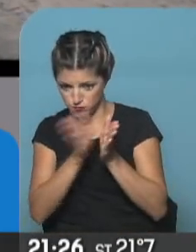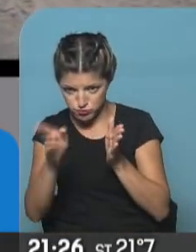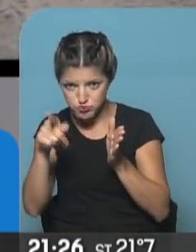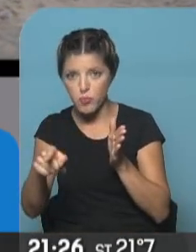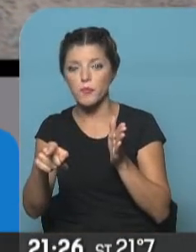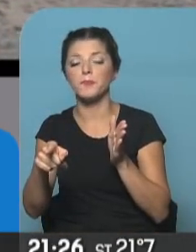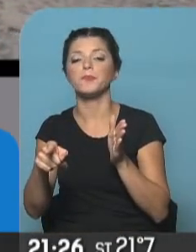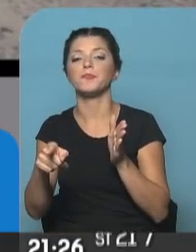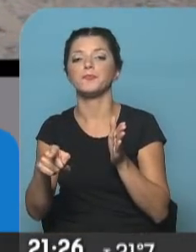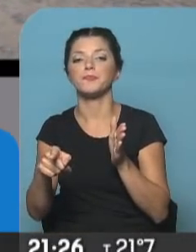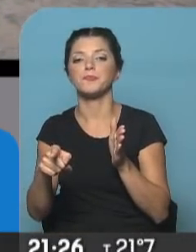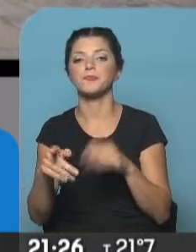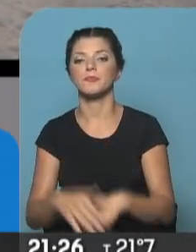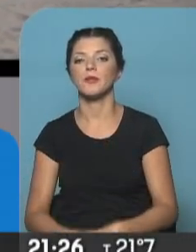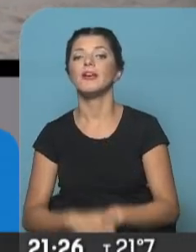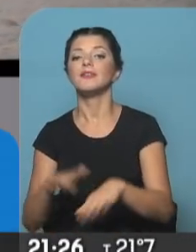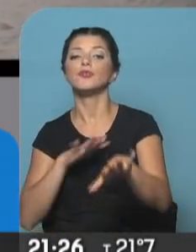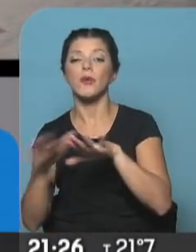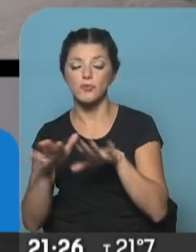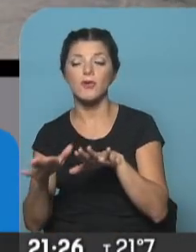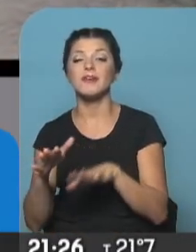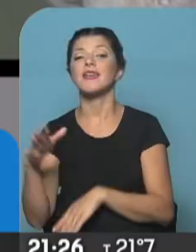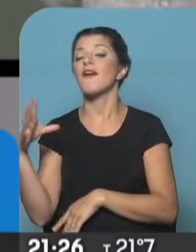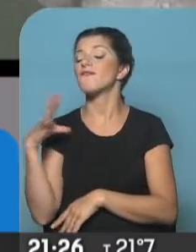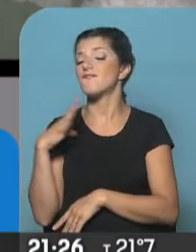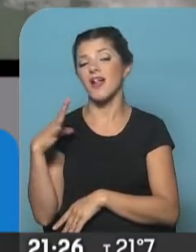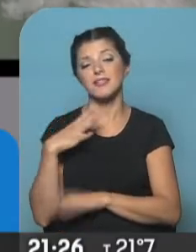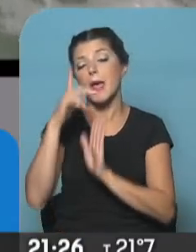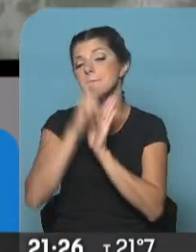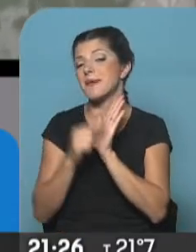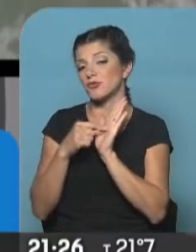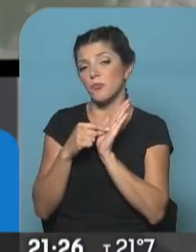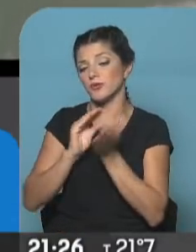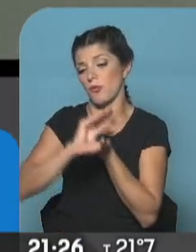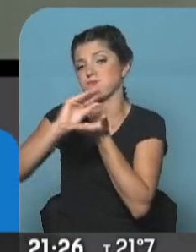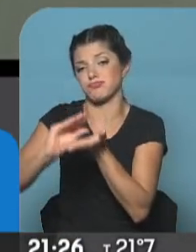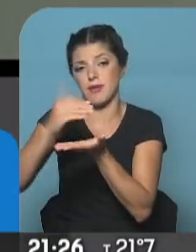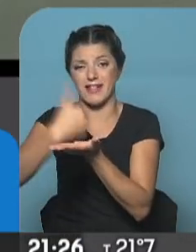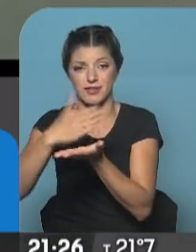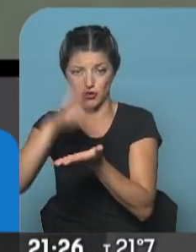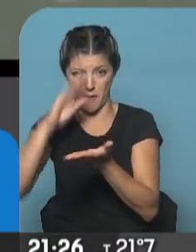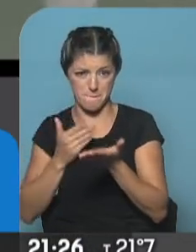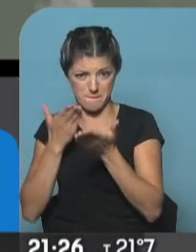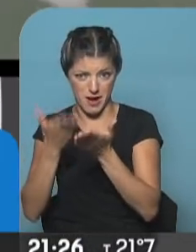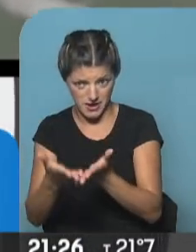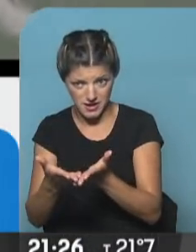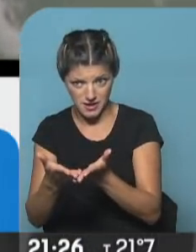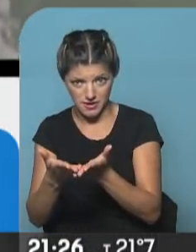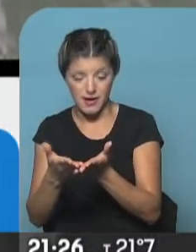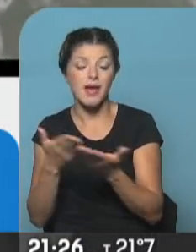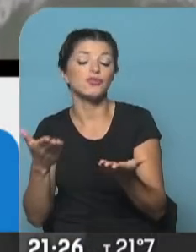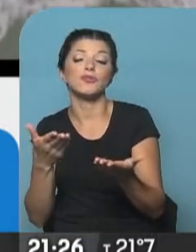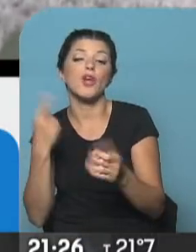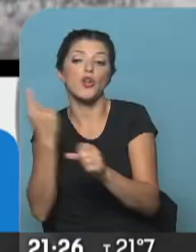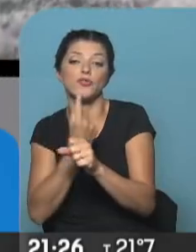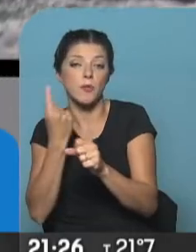de arrastre y que es la insuficiencia presupuestaria que tiene este sector y que impide que esté en condiciones de cumplir con